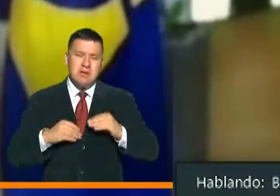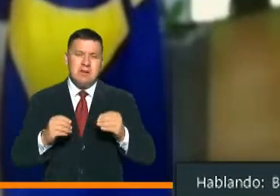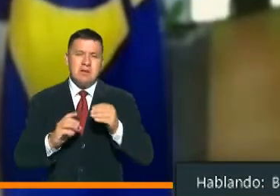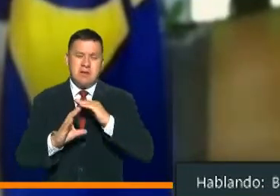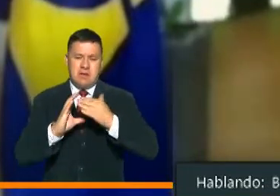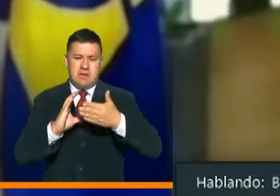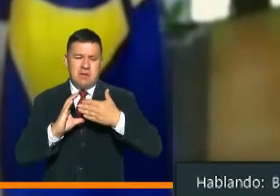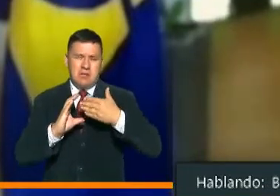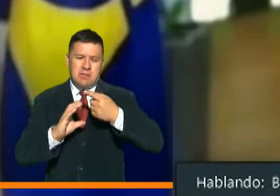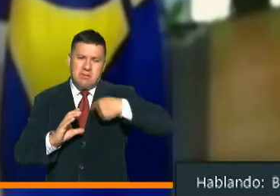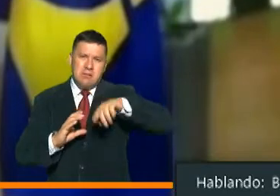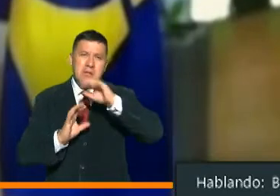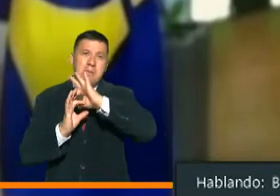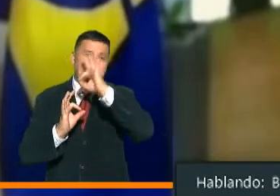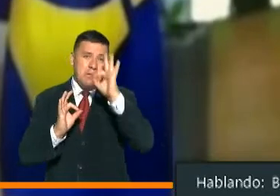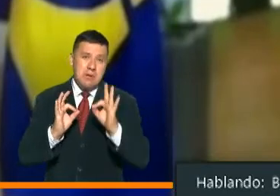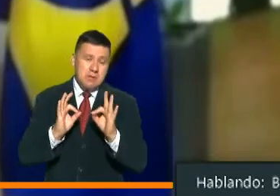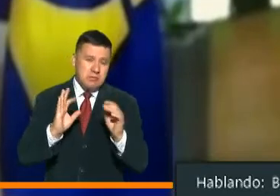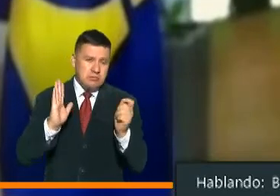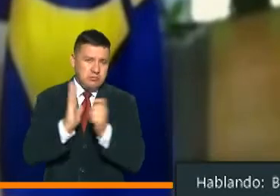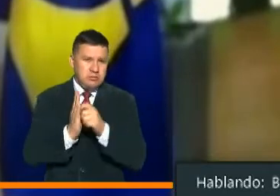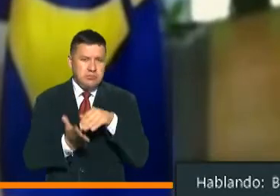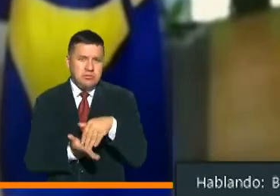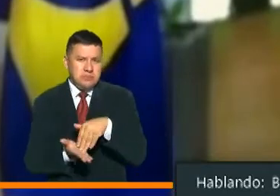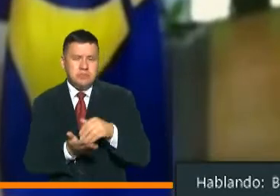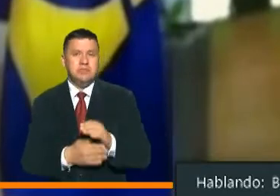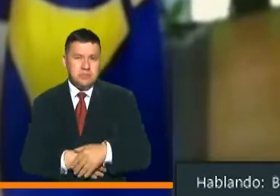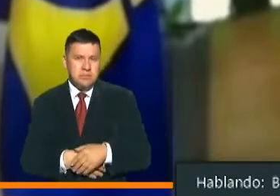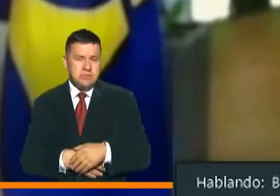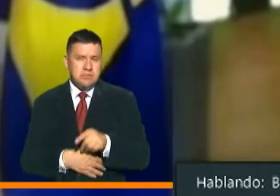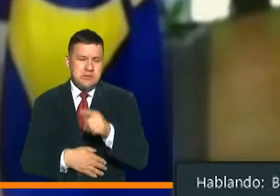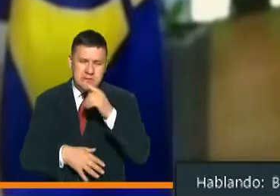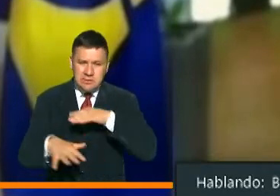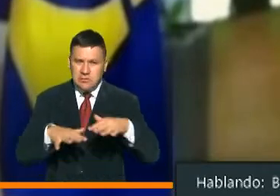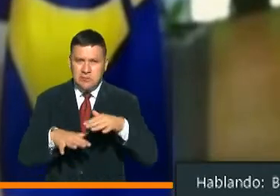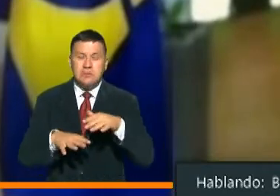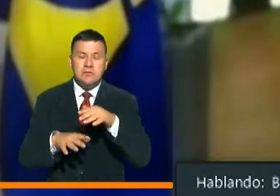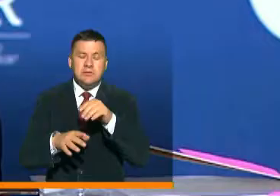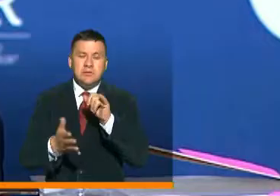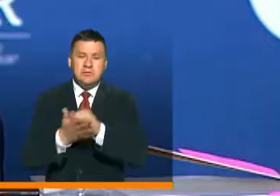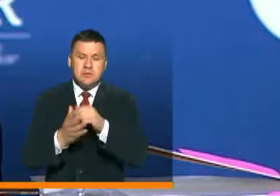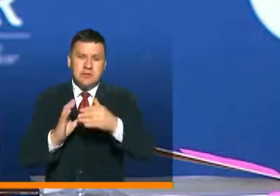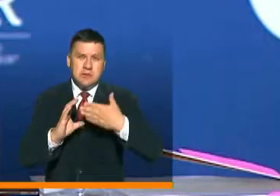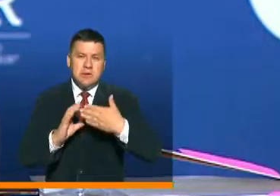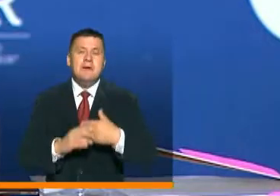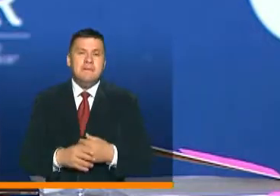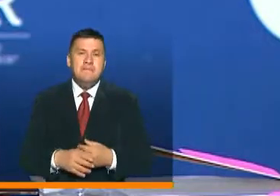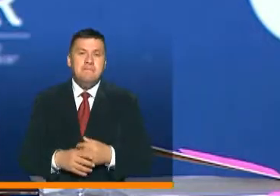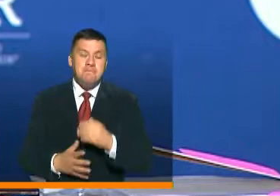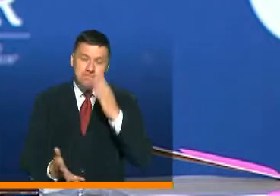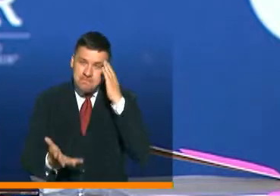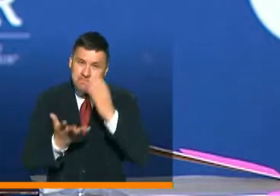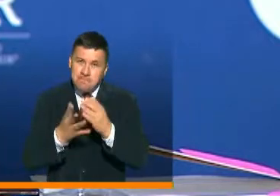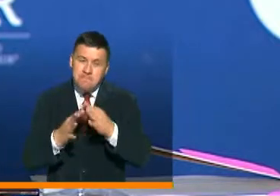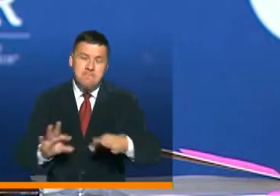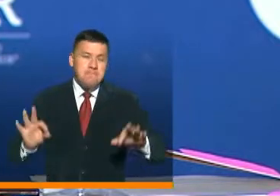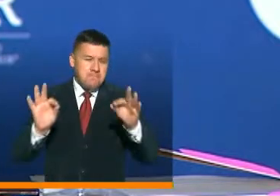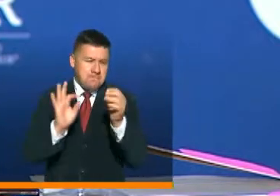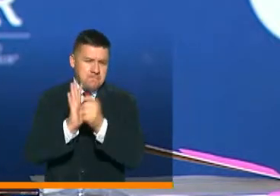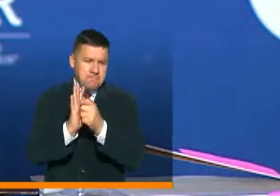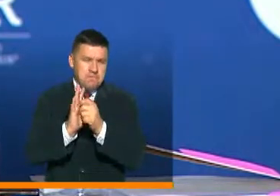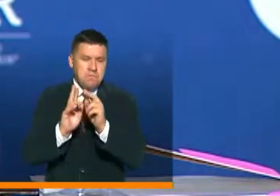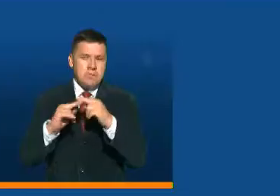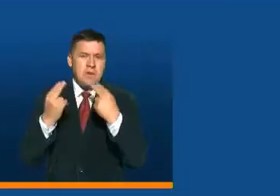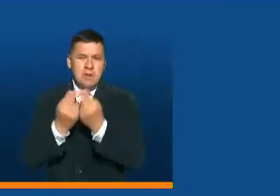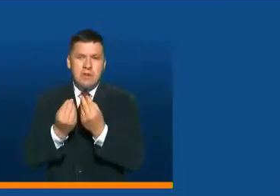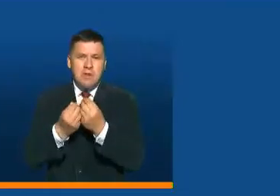cambio climático, porque nuestra región es particularmente vulnerable a desastres naturales asociados con el clima. Una de las conclusiones más relevantes de la sexta